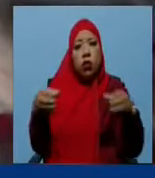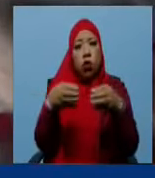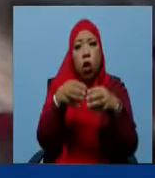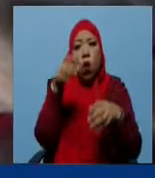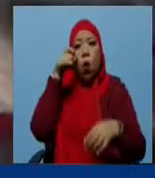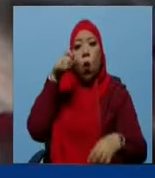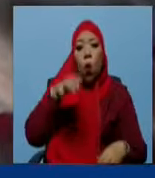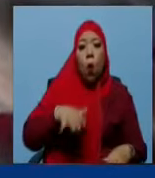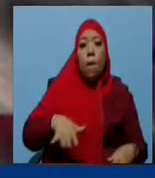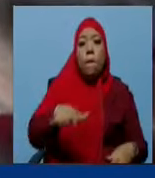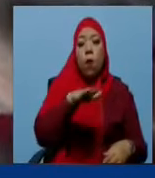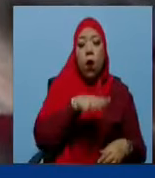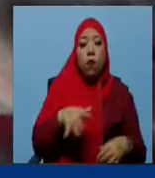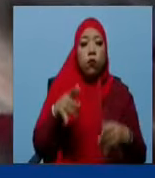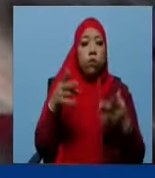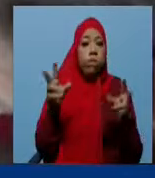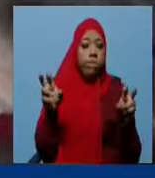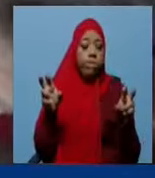nuevo que los imperios